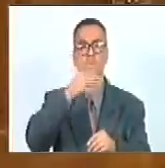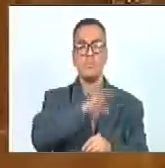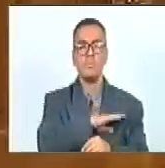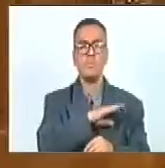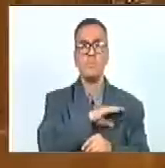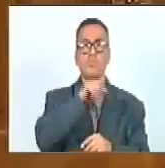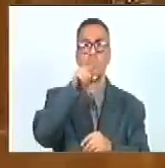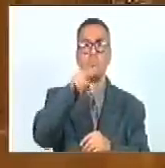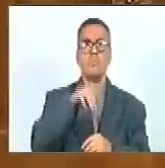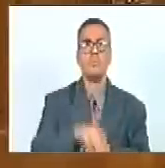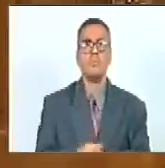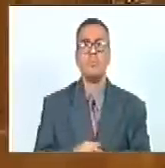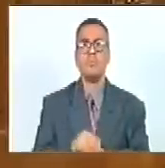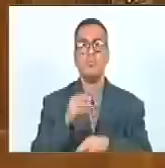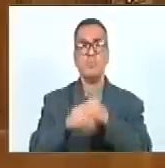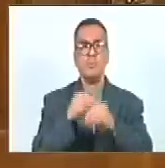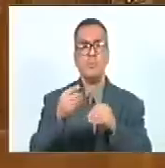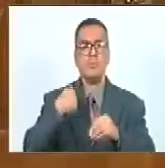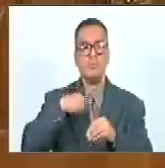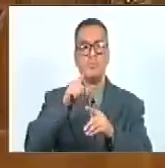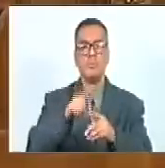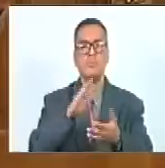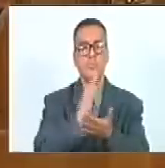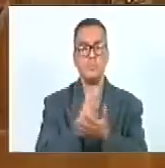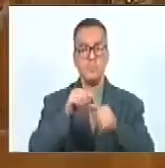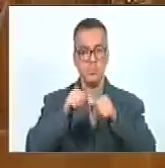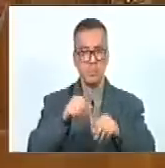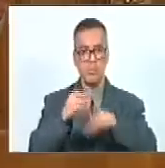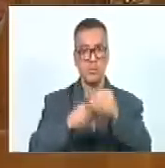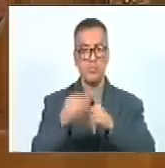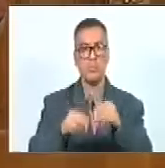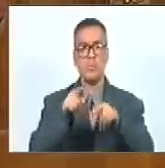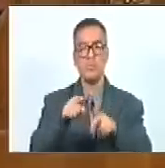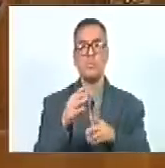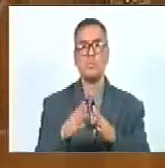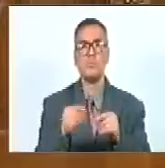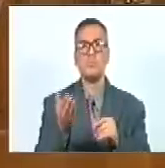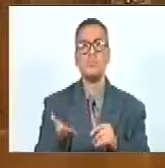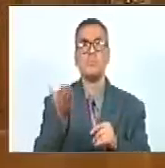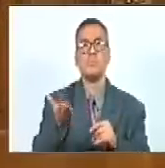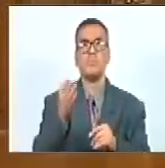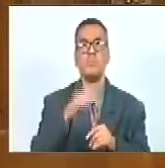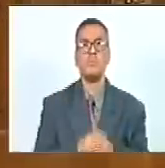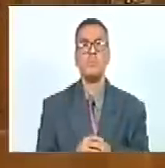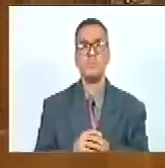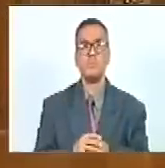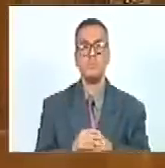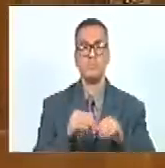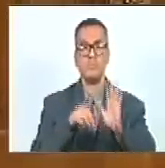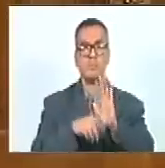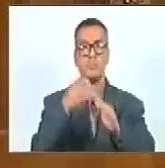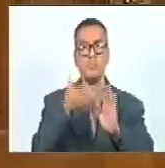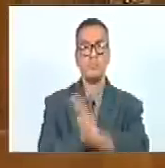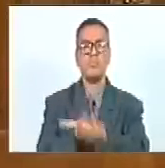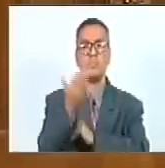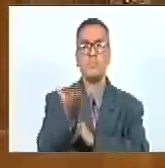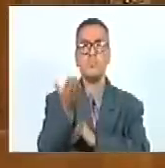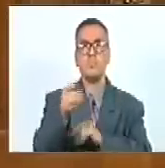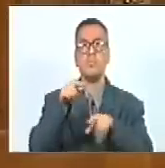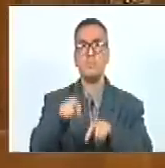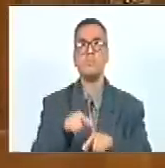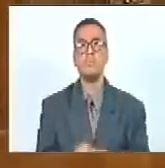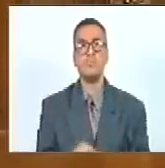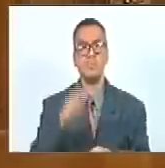En esto hemos sido perseverantes, pero lo importante, lo significativo,